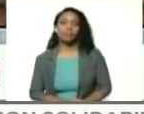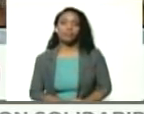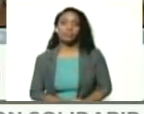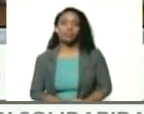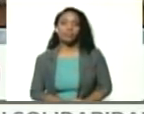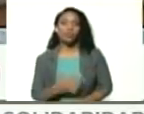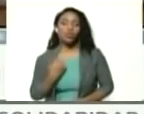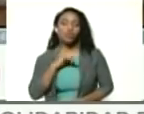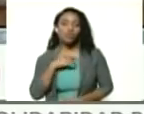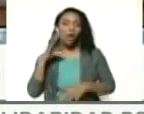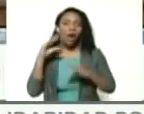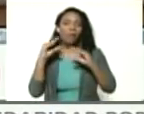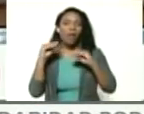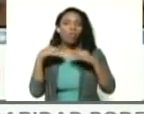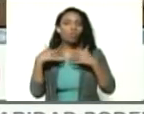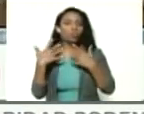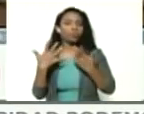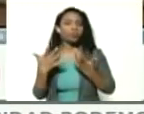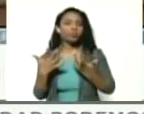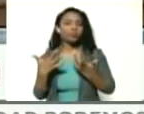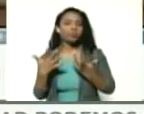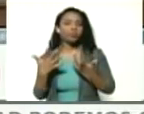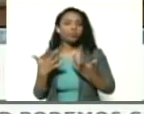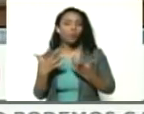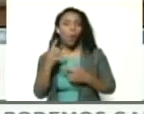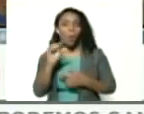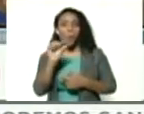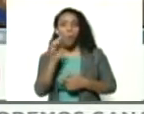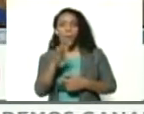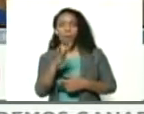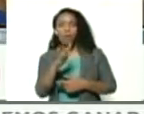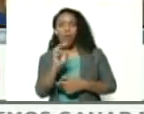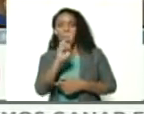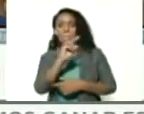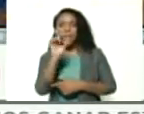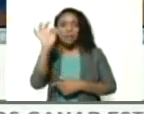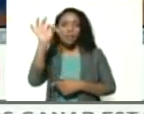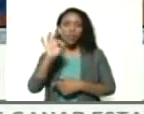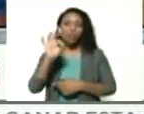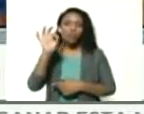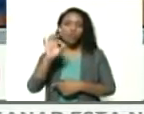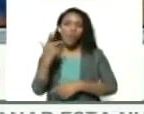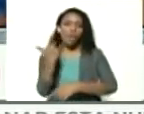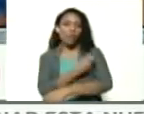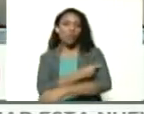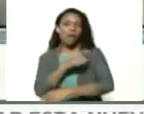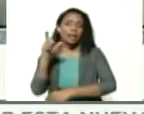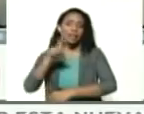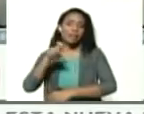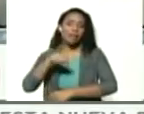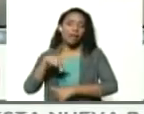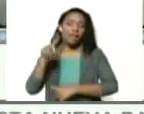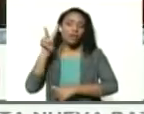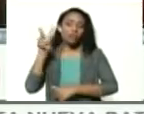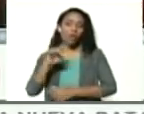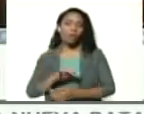Estamos hablando de un poco más del 20%. De las vacunas que necesita Venezuela,